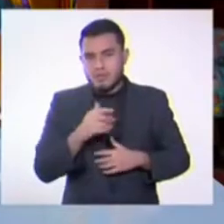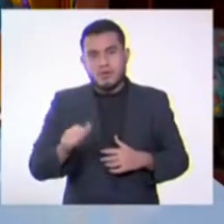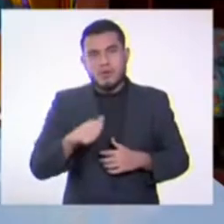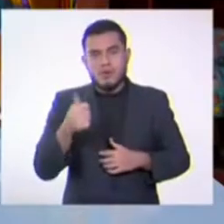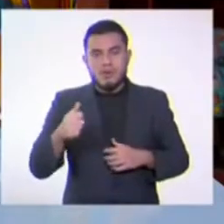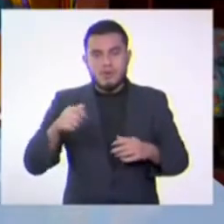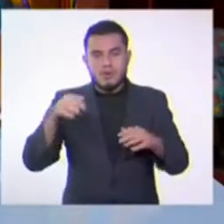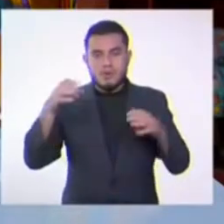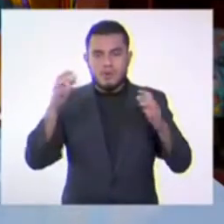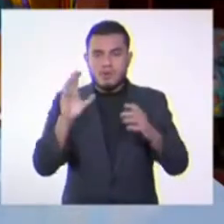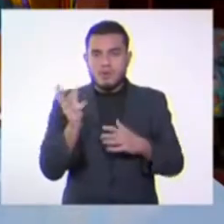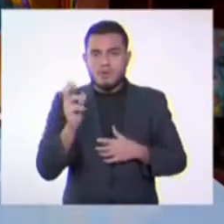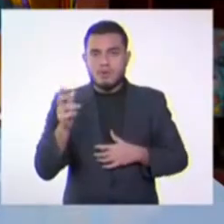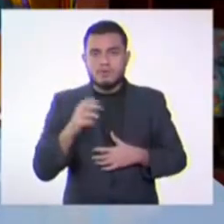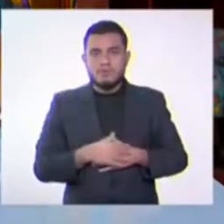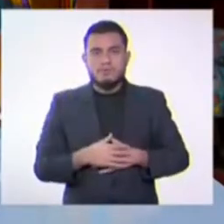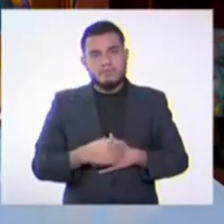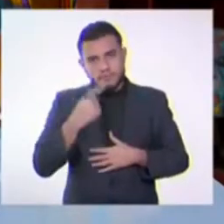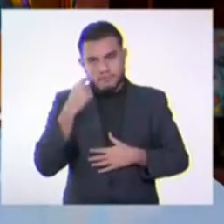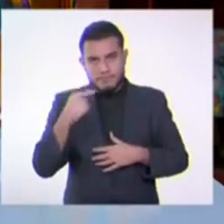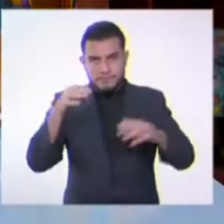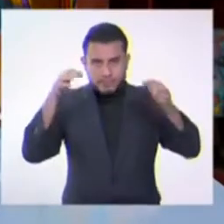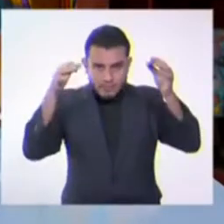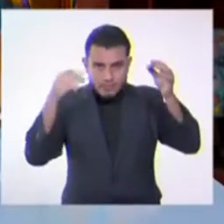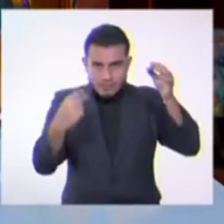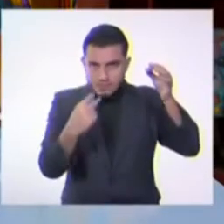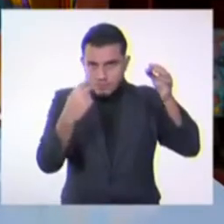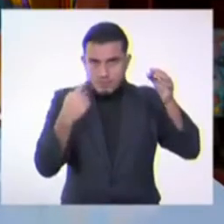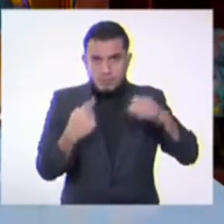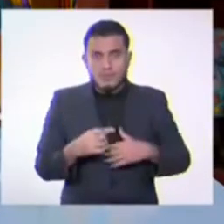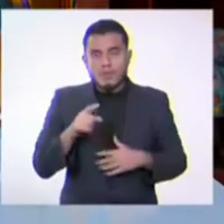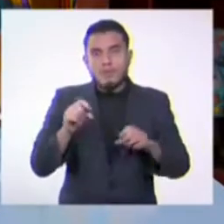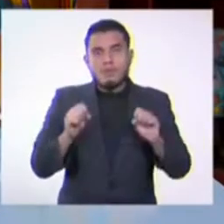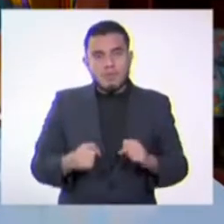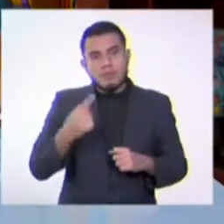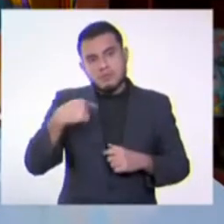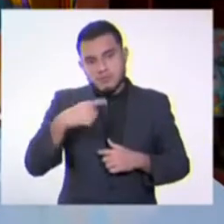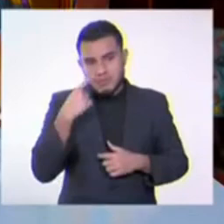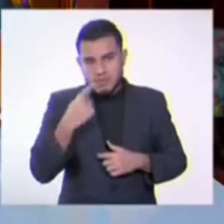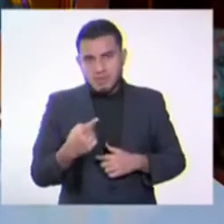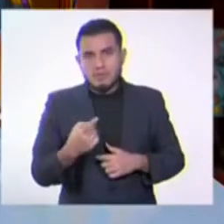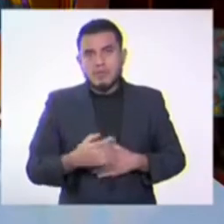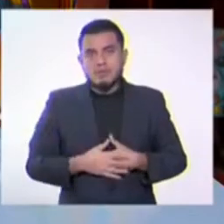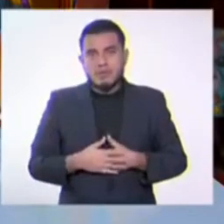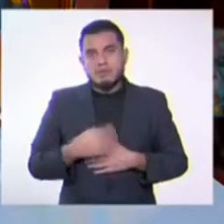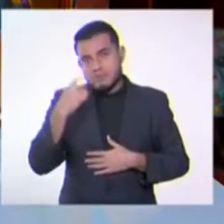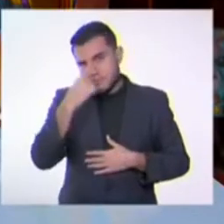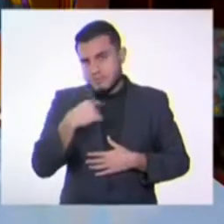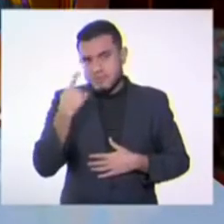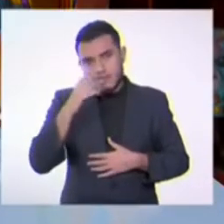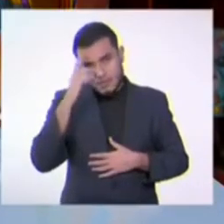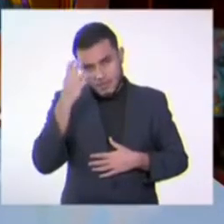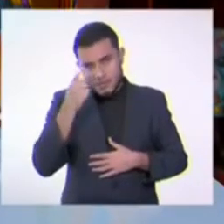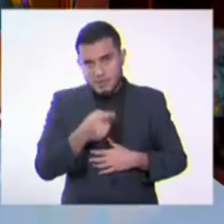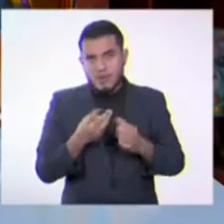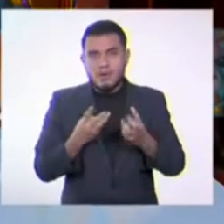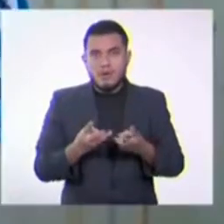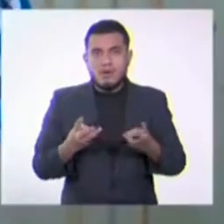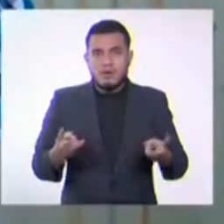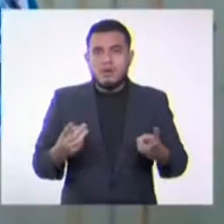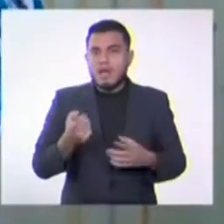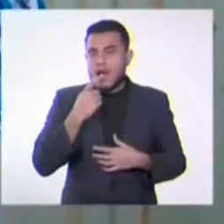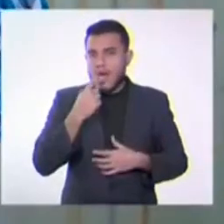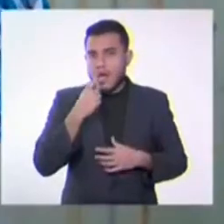color. Observa, si puedes seguir viendo mi rostro, significa que tenemos un material